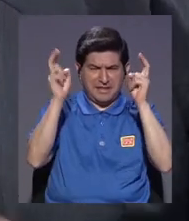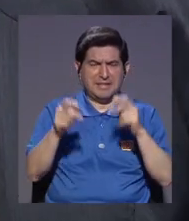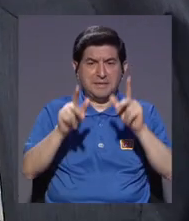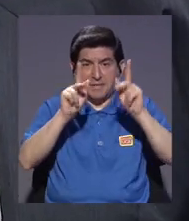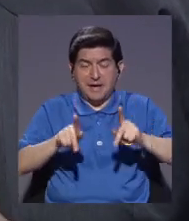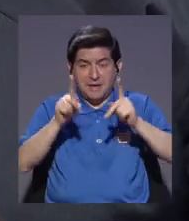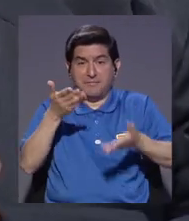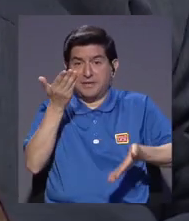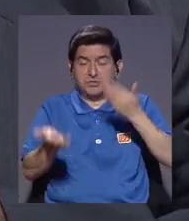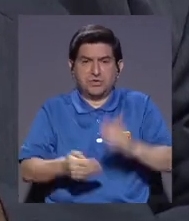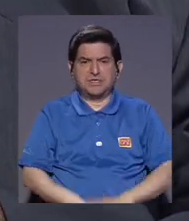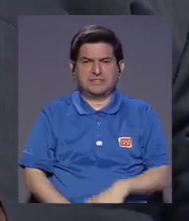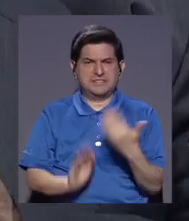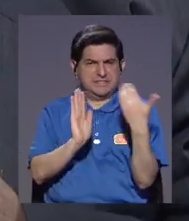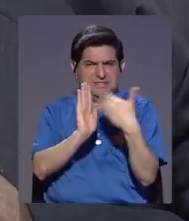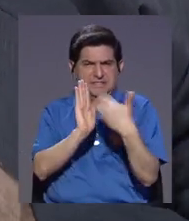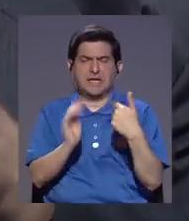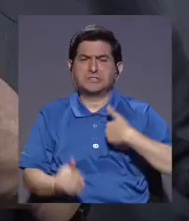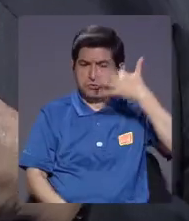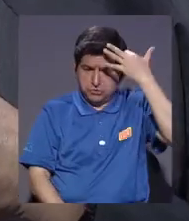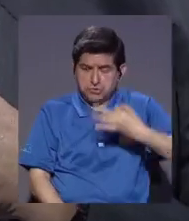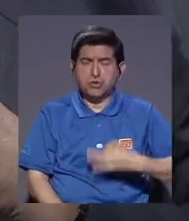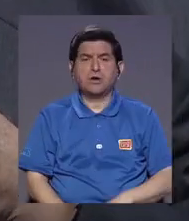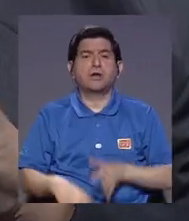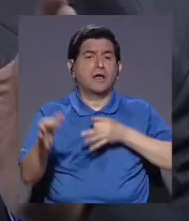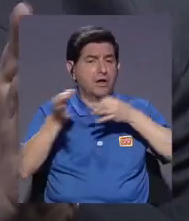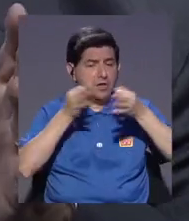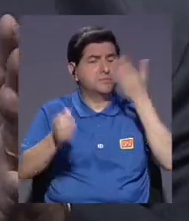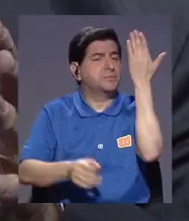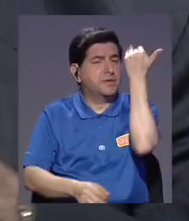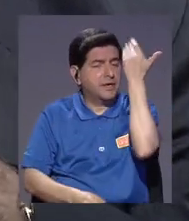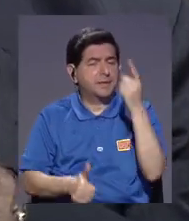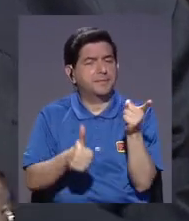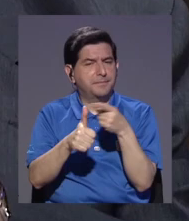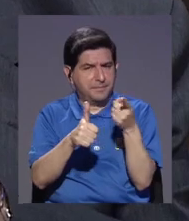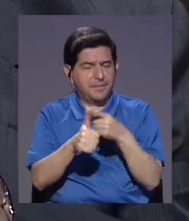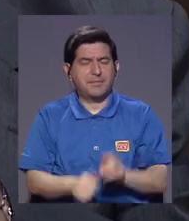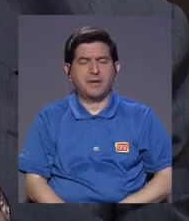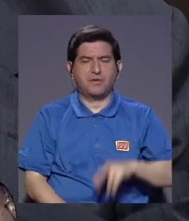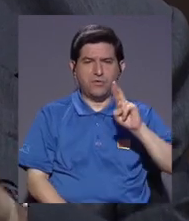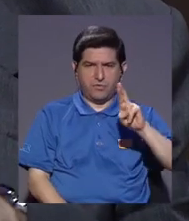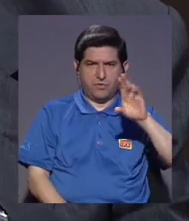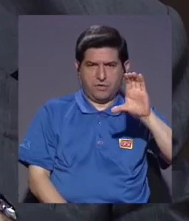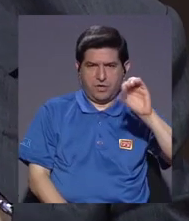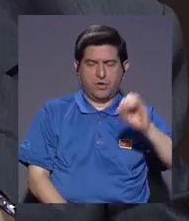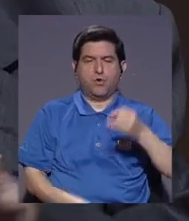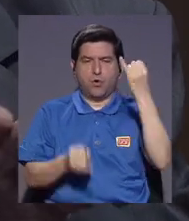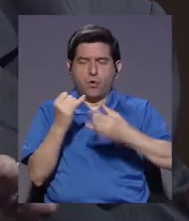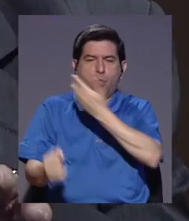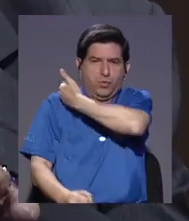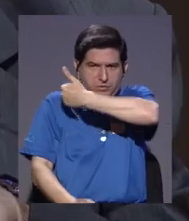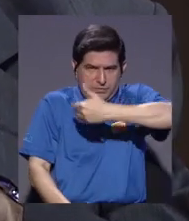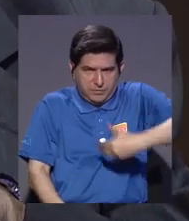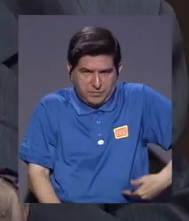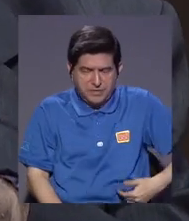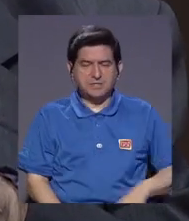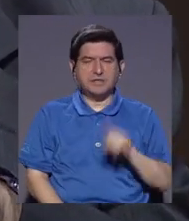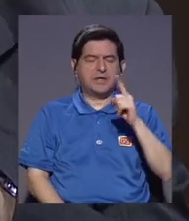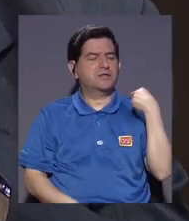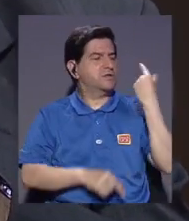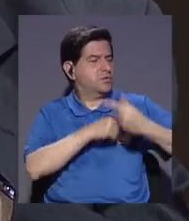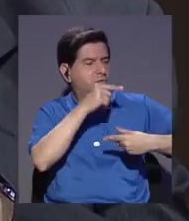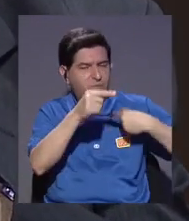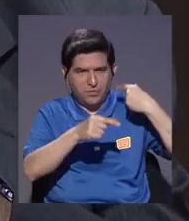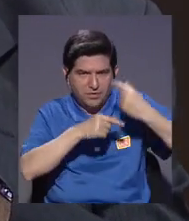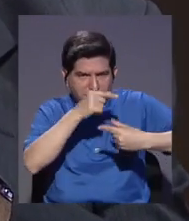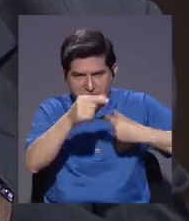escozor a alguna gente pero yo creo que hay que explicar porque en primer lugar donde lo digo es el último presidente de